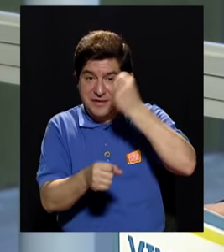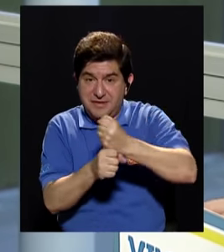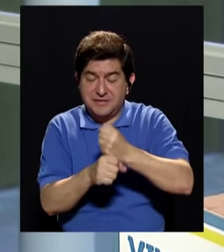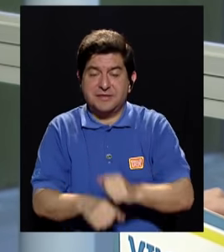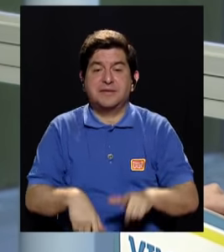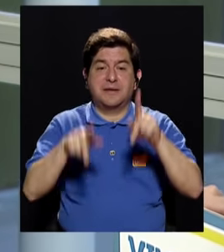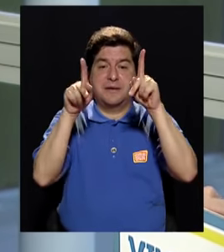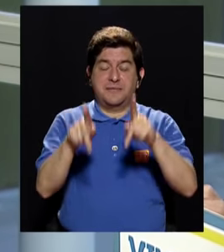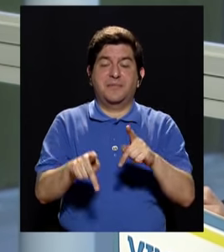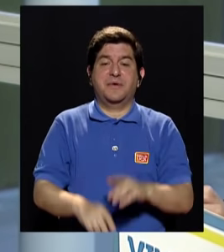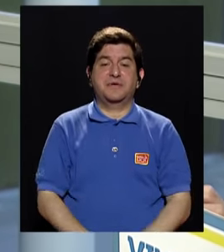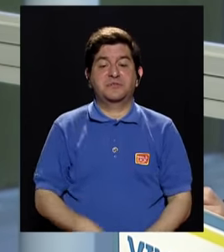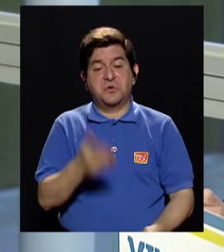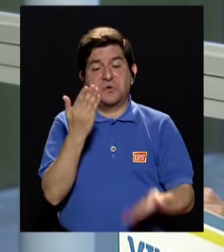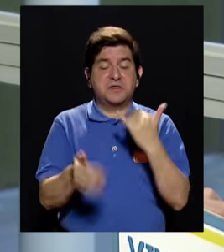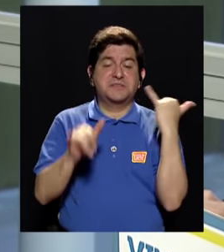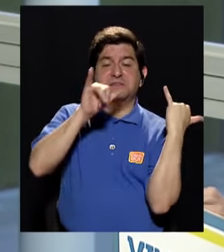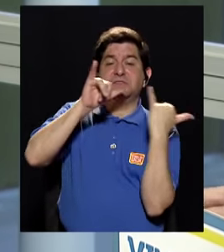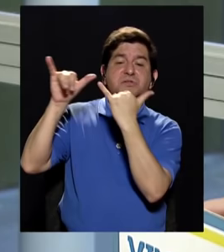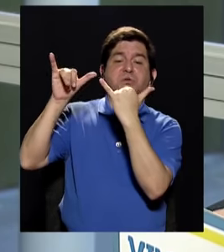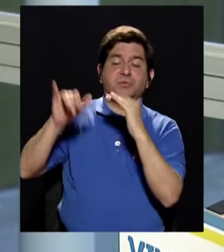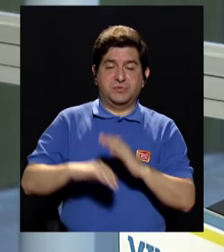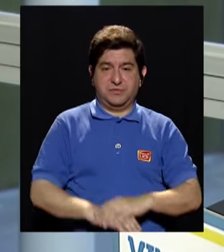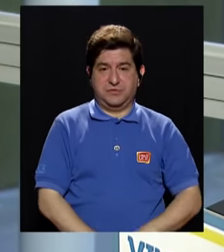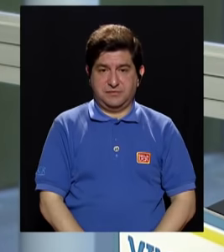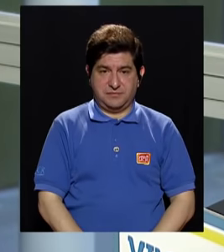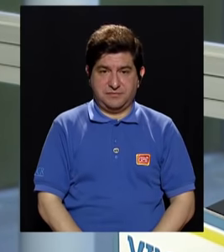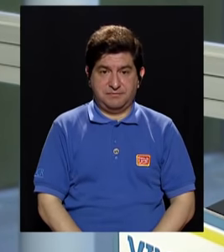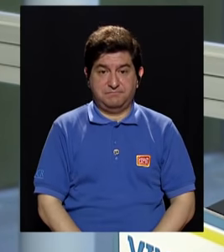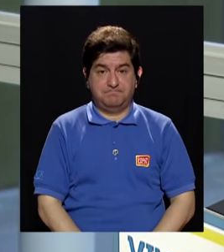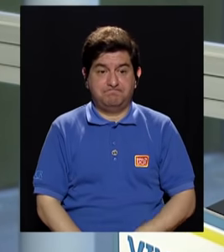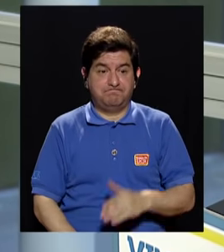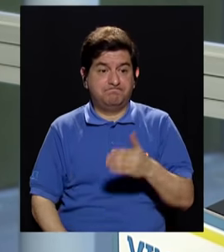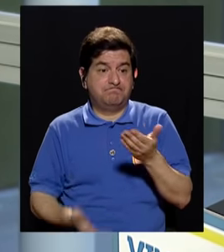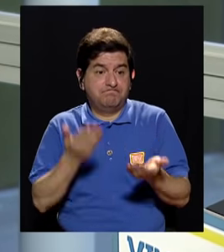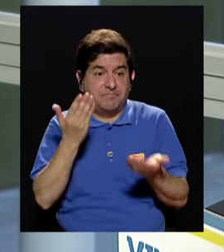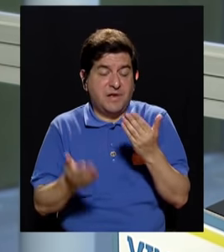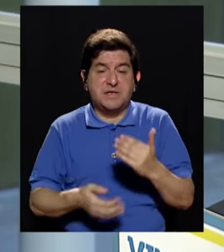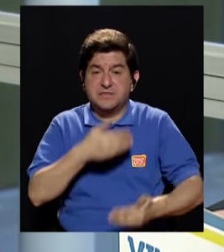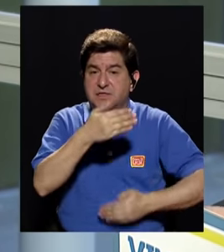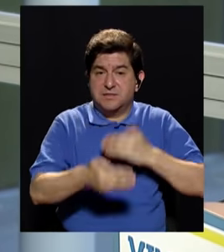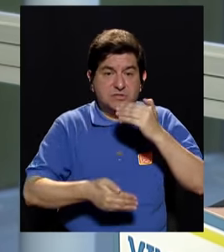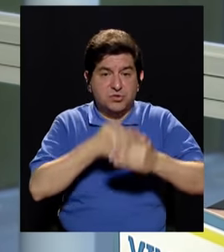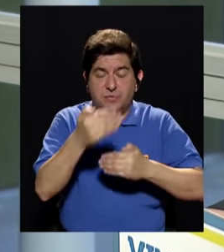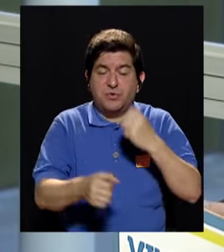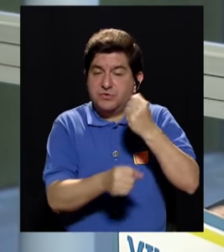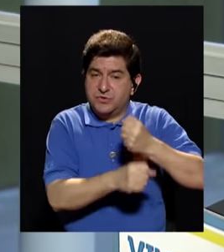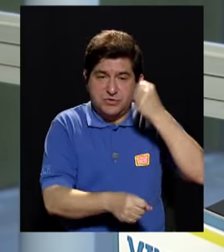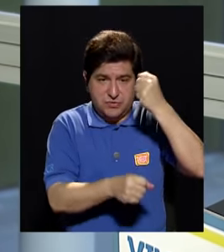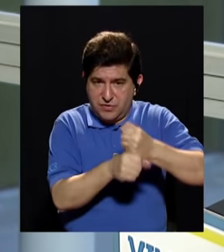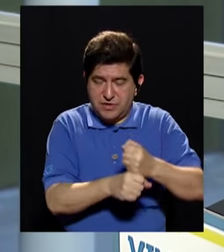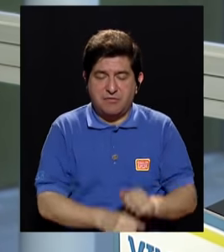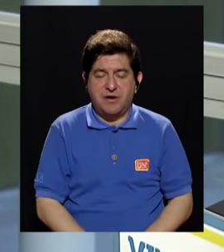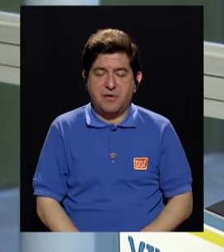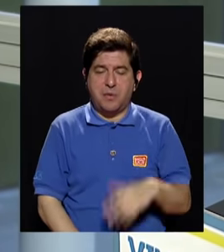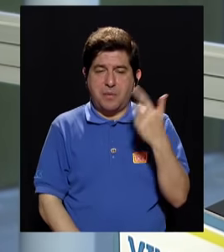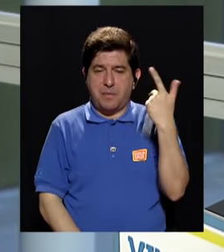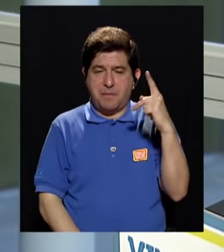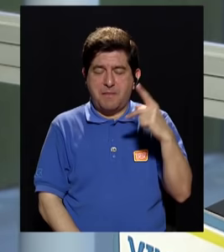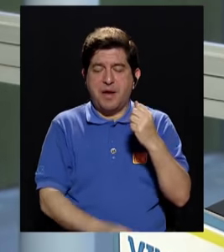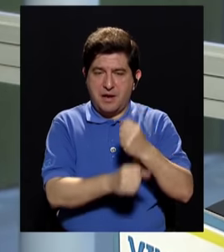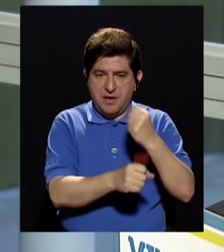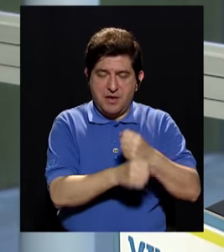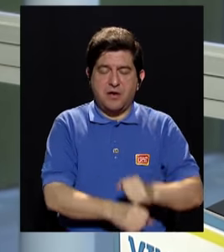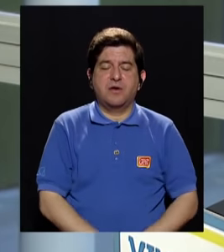por ejemplo es cuando la gente pone unas personas ponen una denuncia por este algún proceso laboral ya sea riesgo laboral